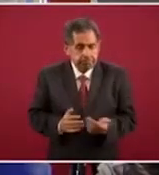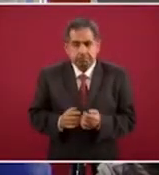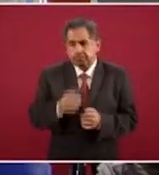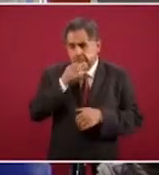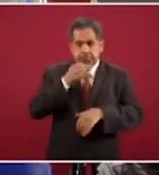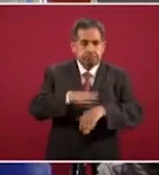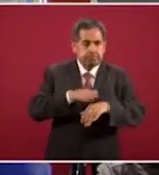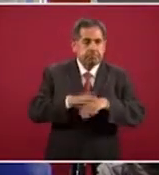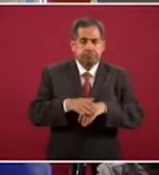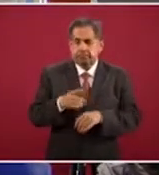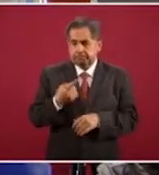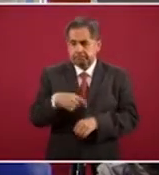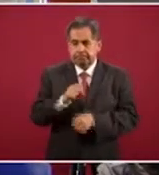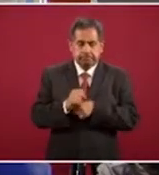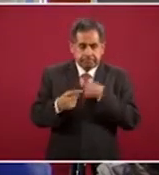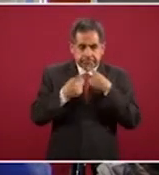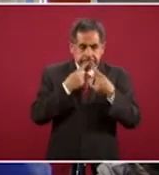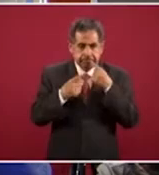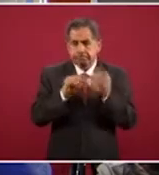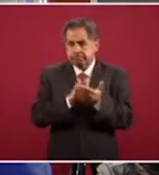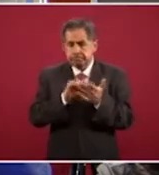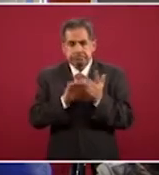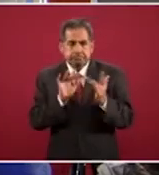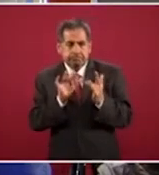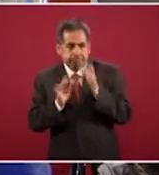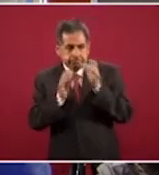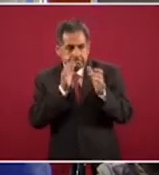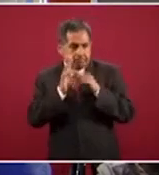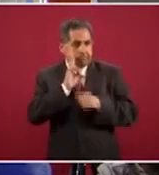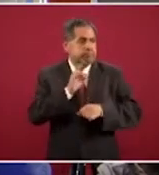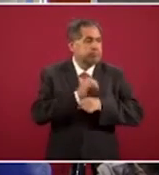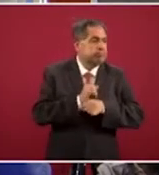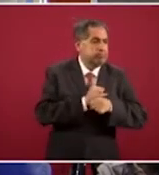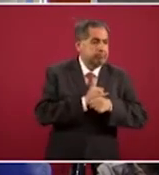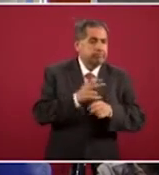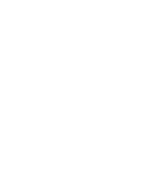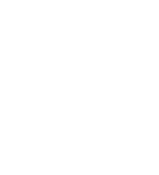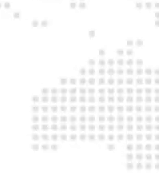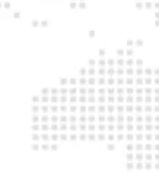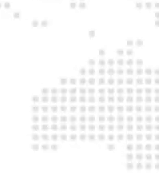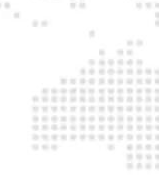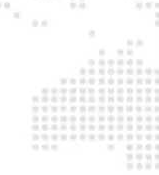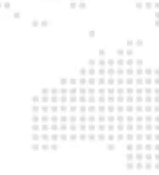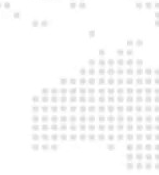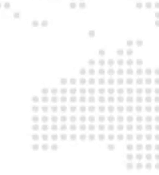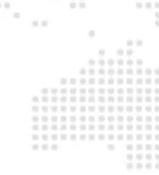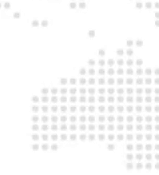notificaciones en esta semana y continuaremos con el procedimiento hasta su conclusión.